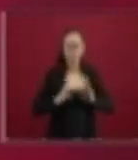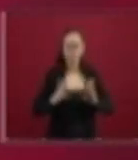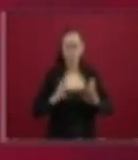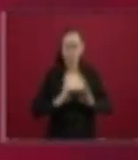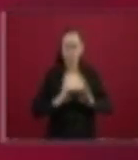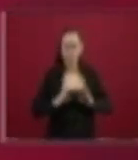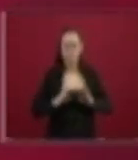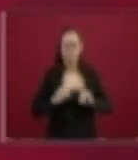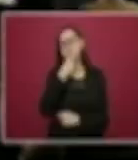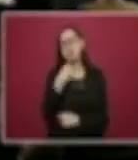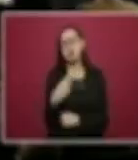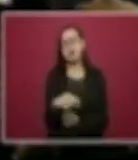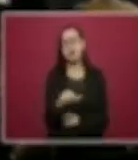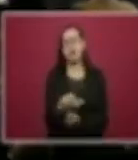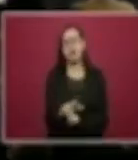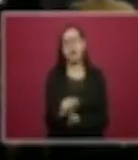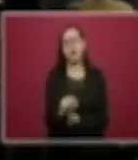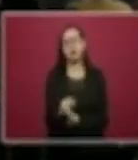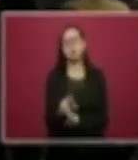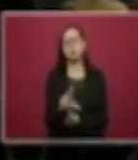menos que el trimestre anterior